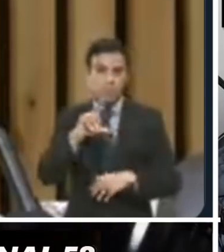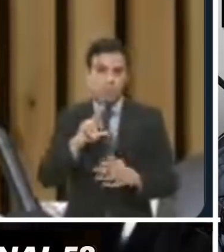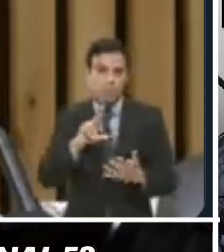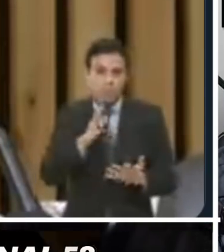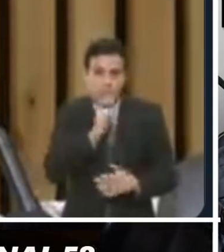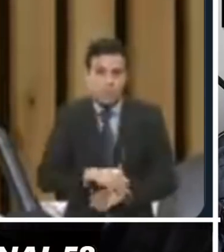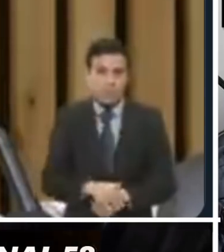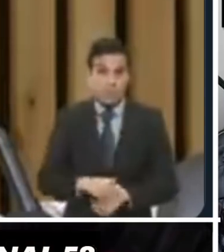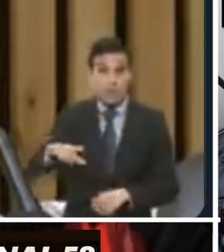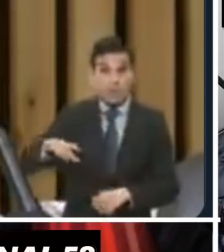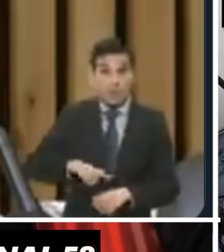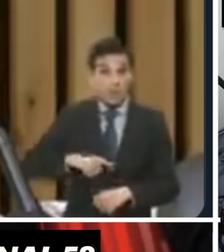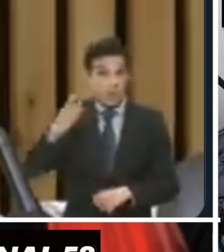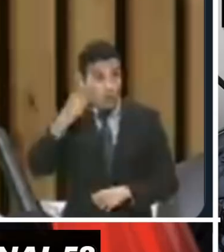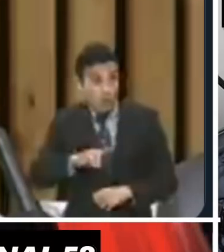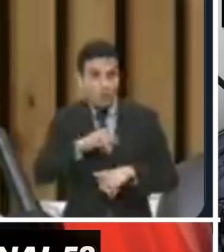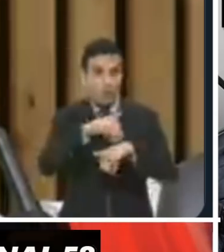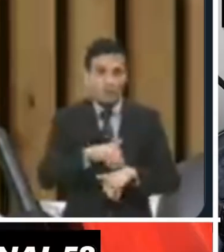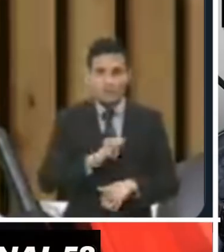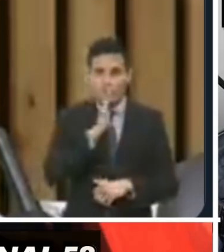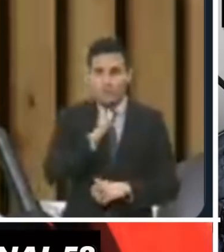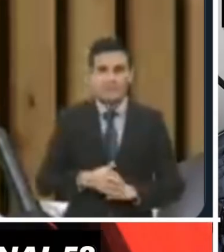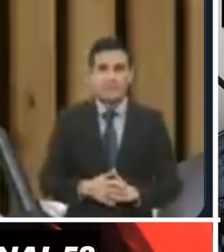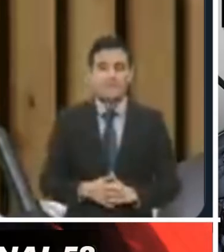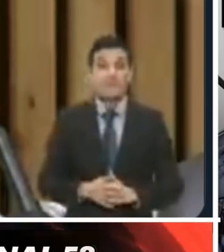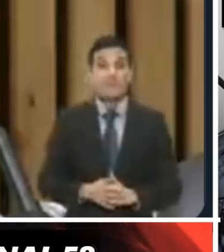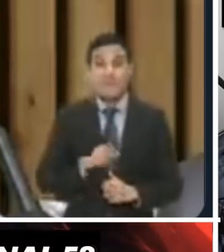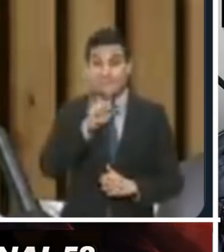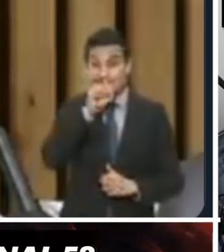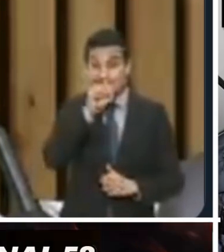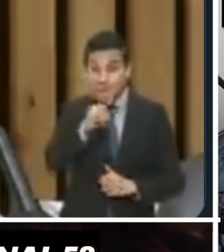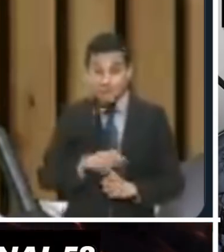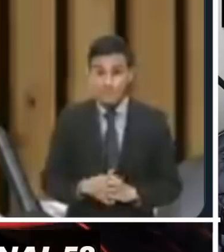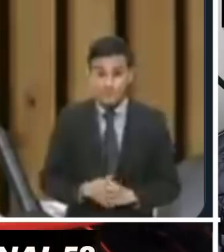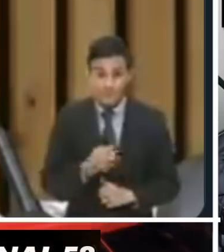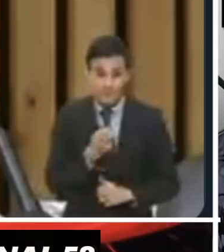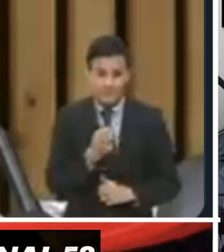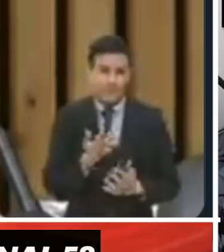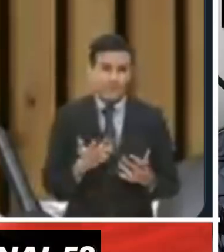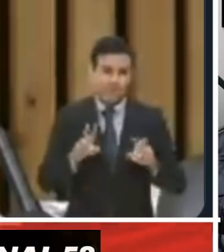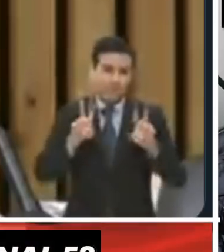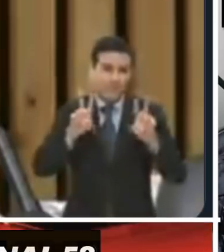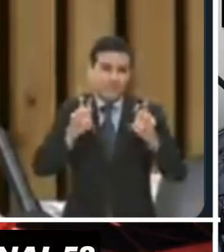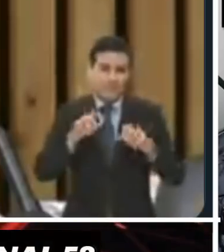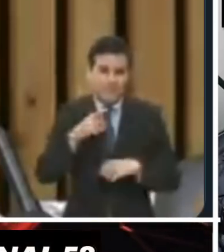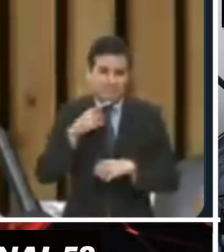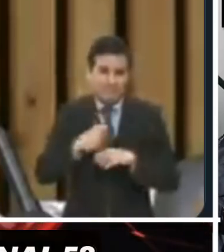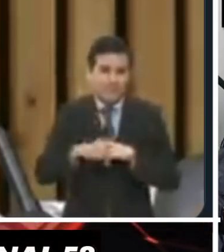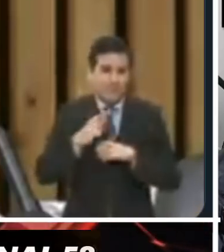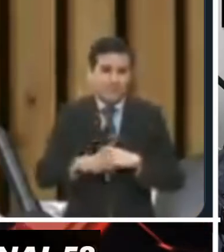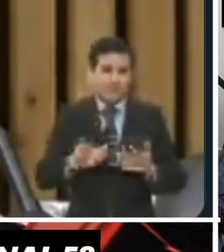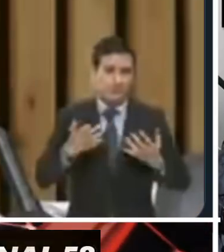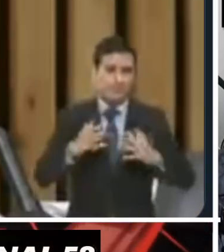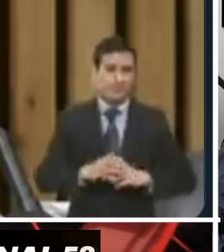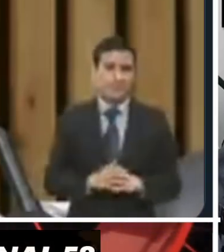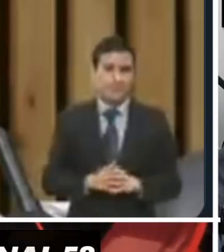los partidos de oposición estuvieran trabajando a favor de esta revocación de mandato. Amigos y amigas, no les salen las cuentas, por